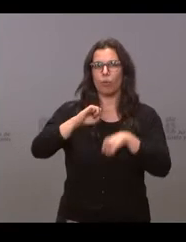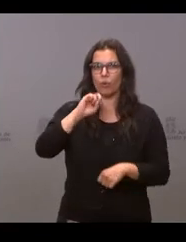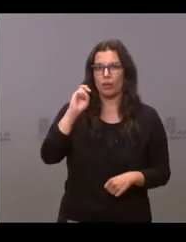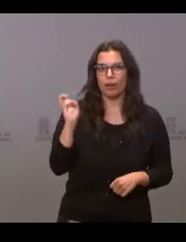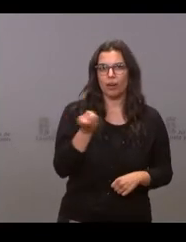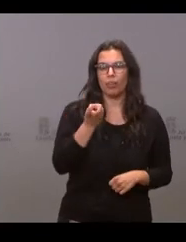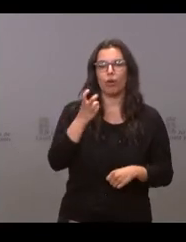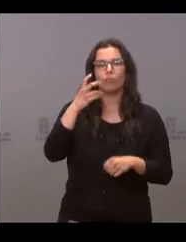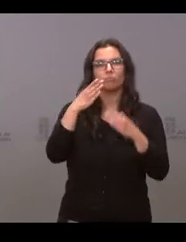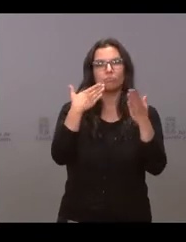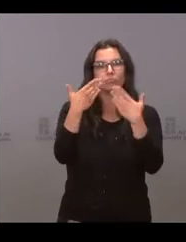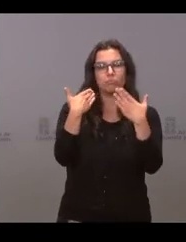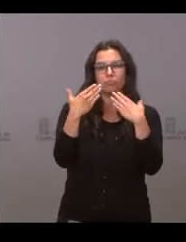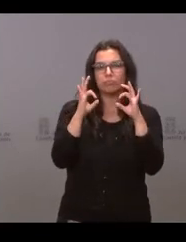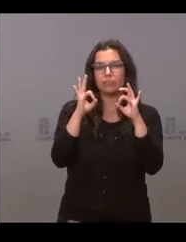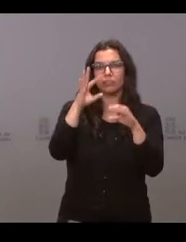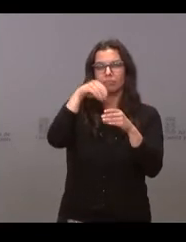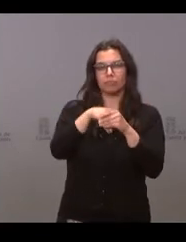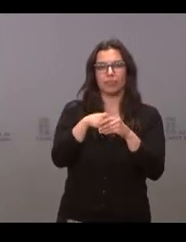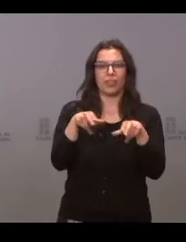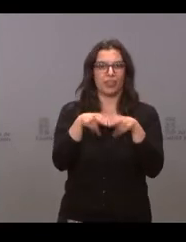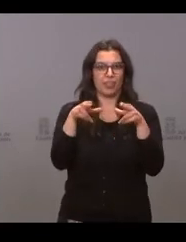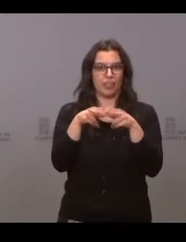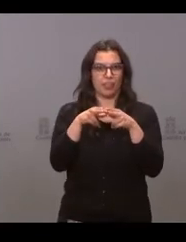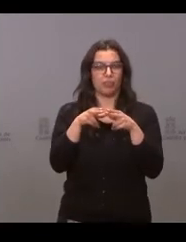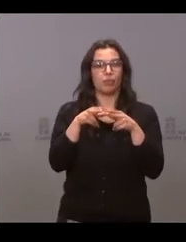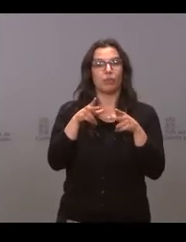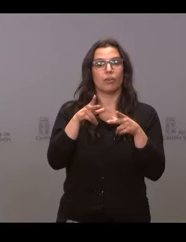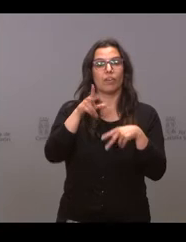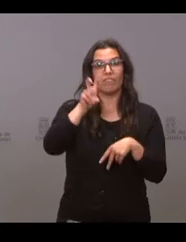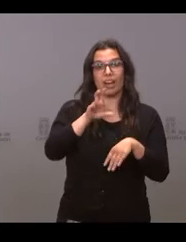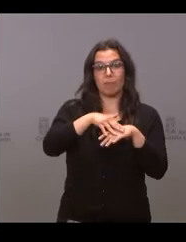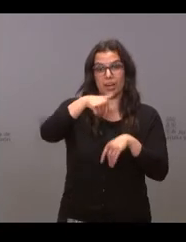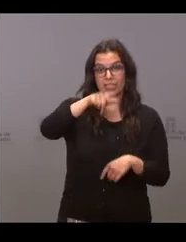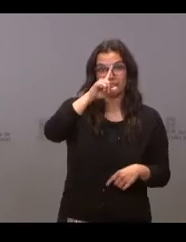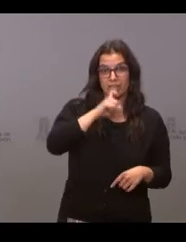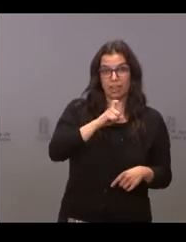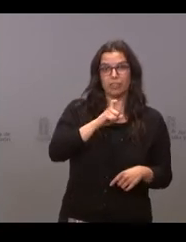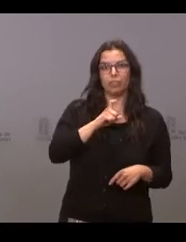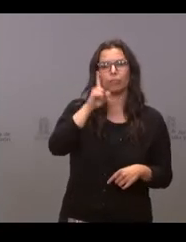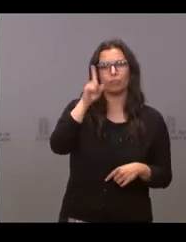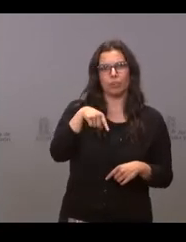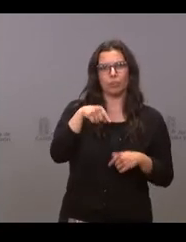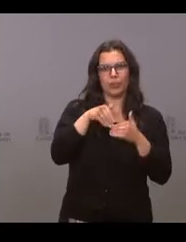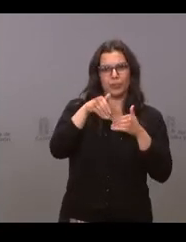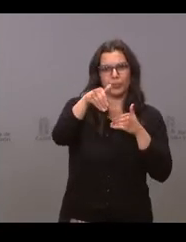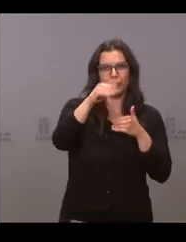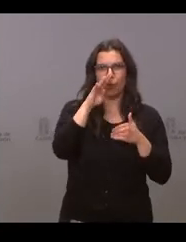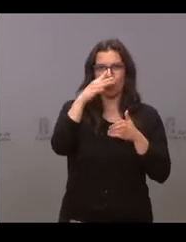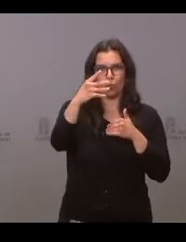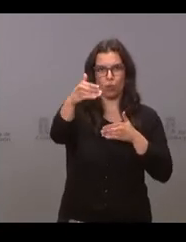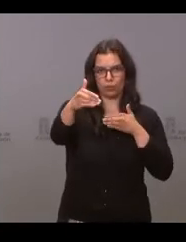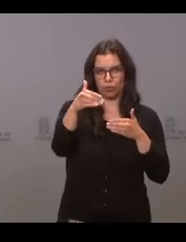del diálogo social con vigencia no solamente para el año 2021 sino con un periodo de cuatro años